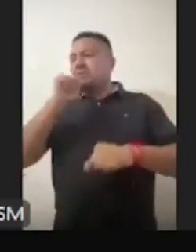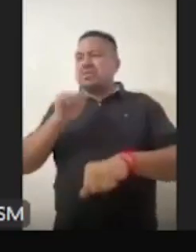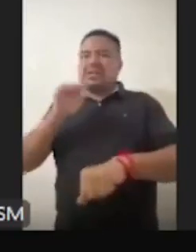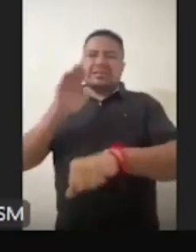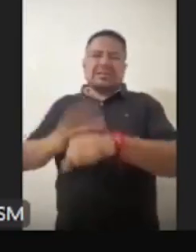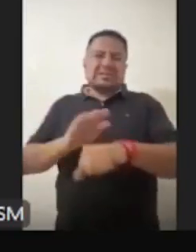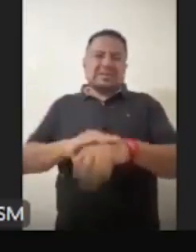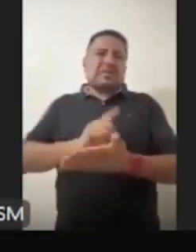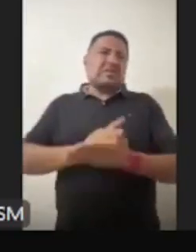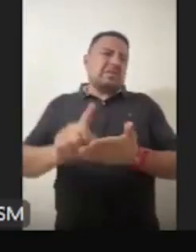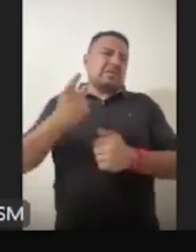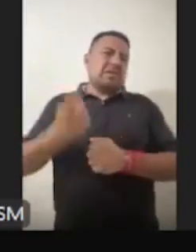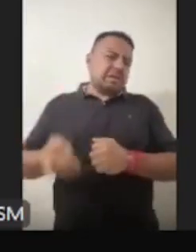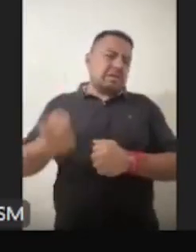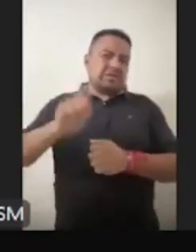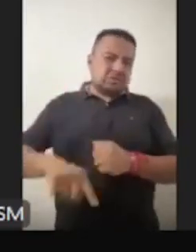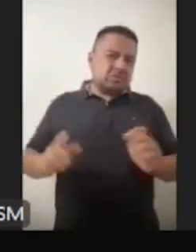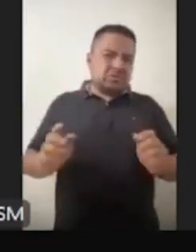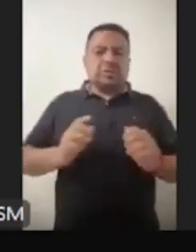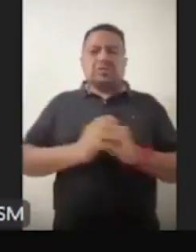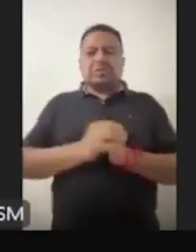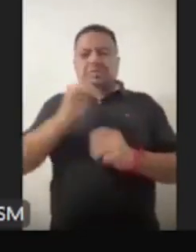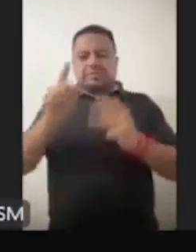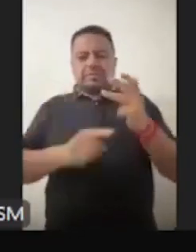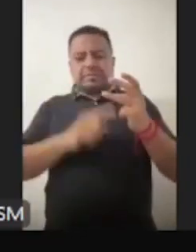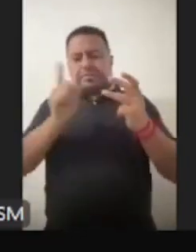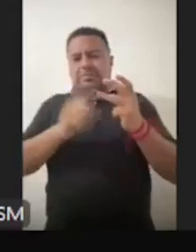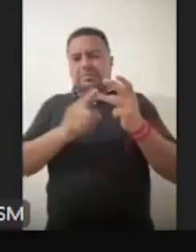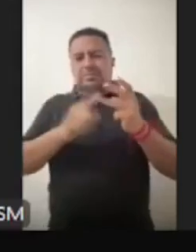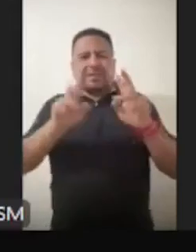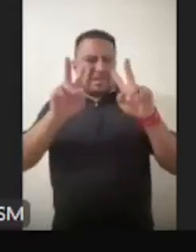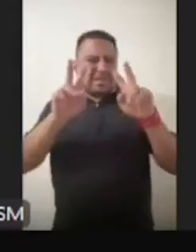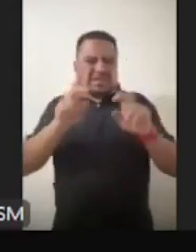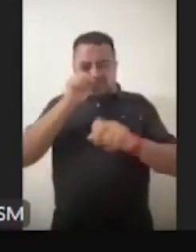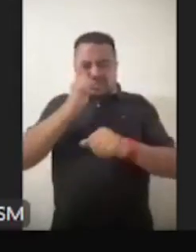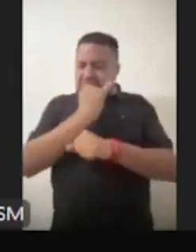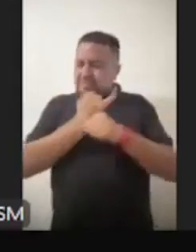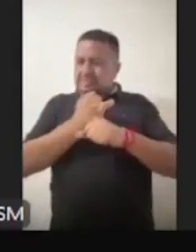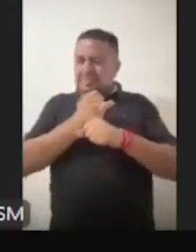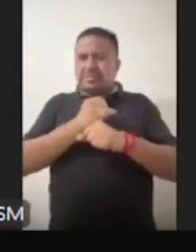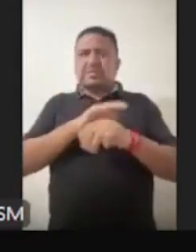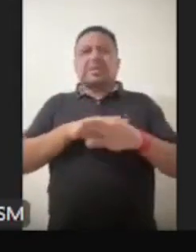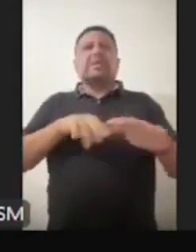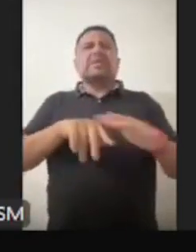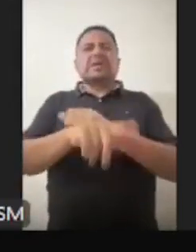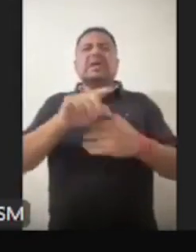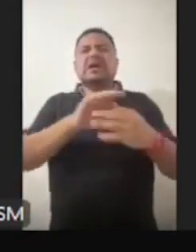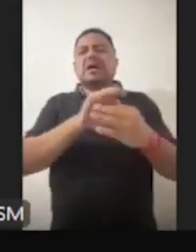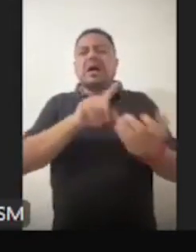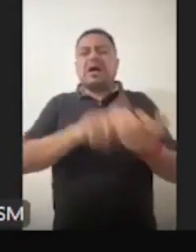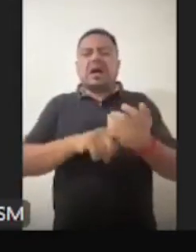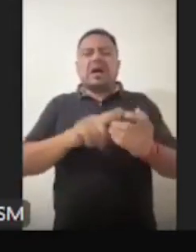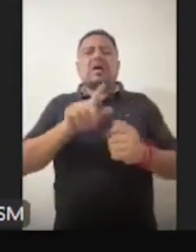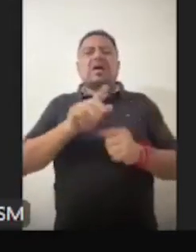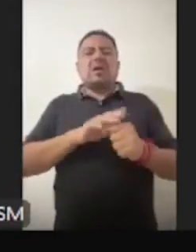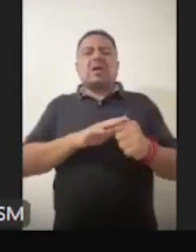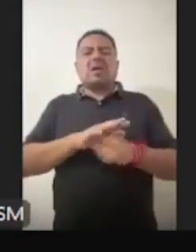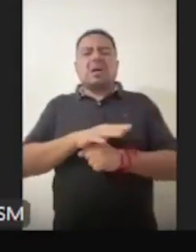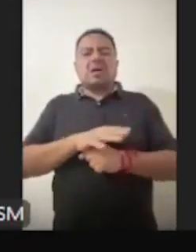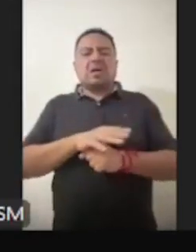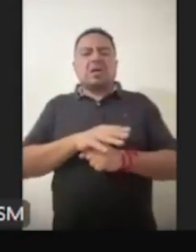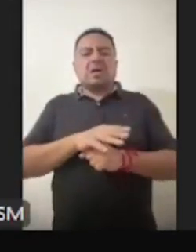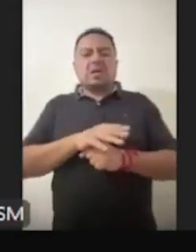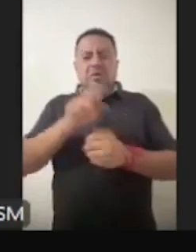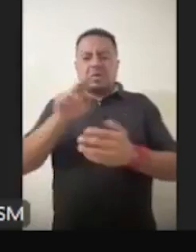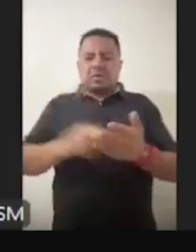en derecho corresponde. El tercer asunto listado para analizar y resolver corresponde a un laudo